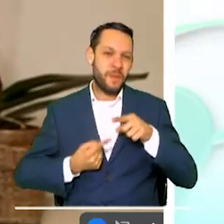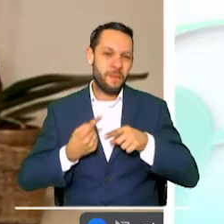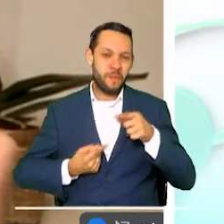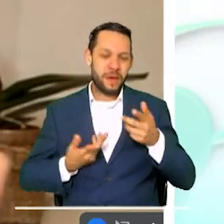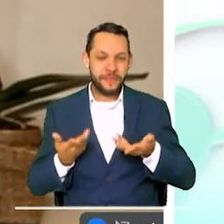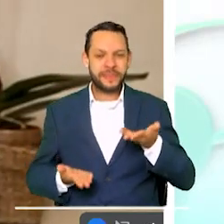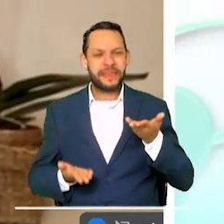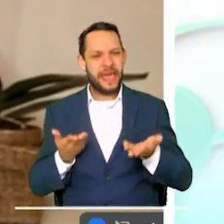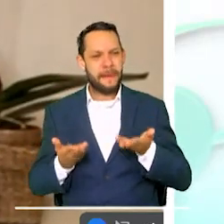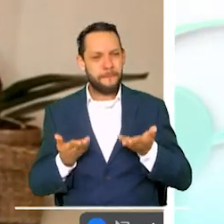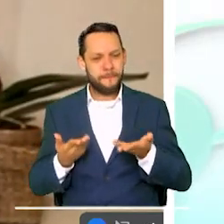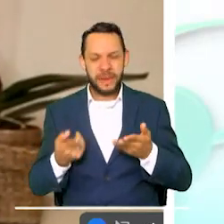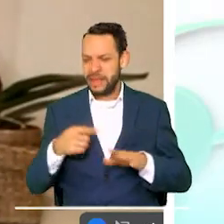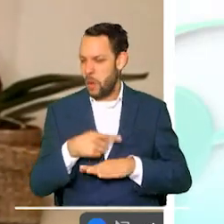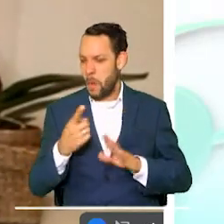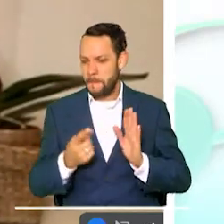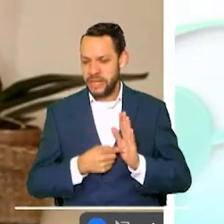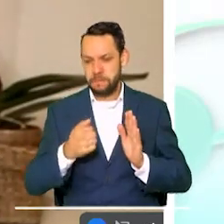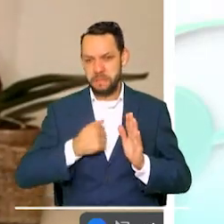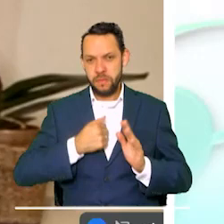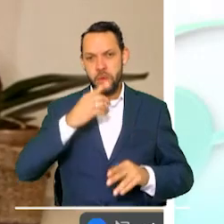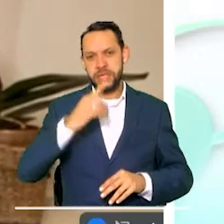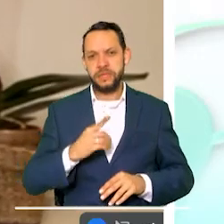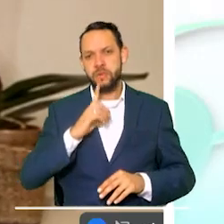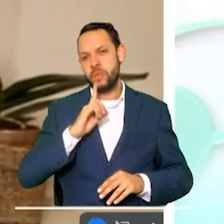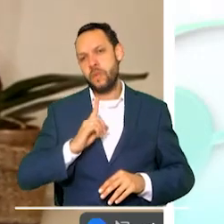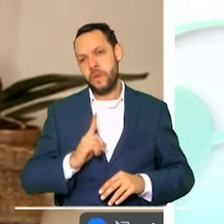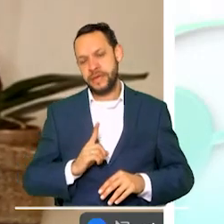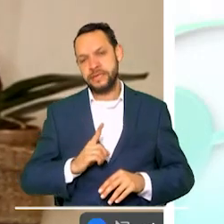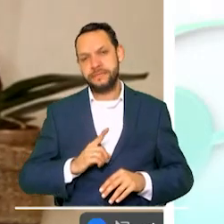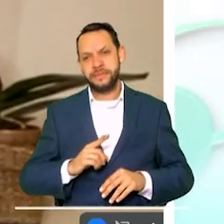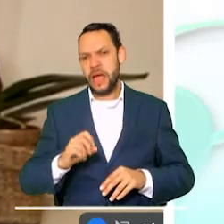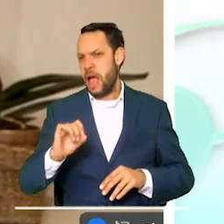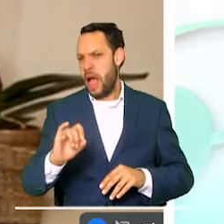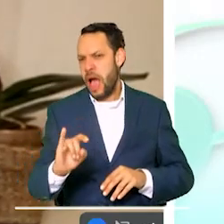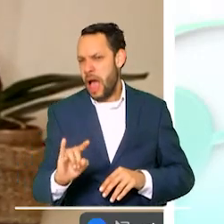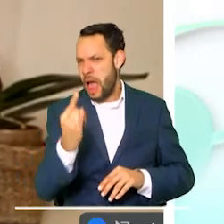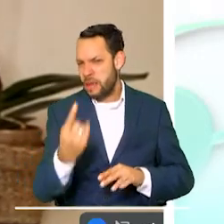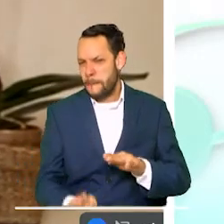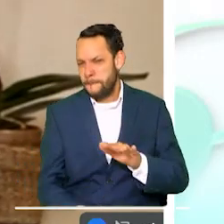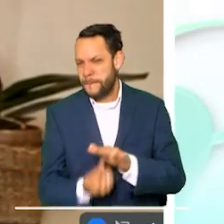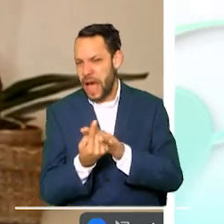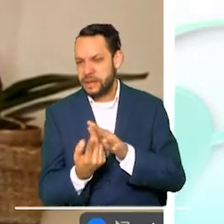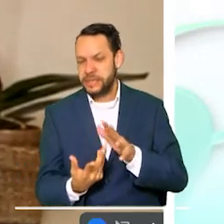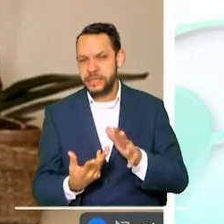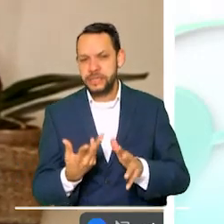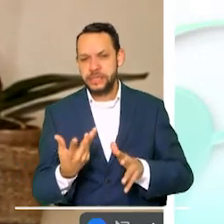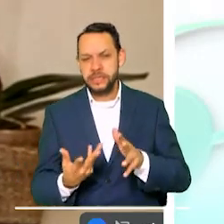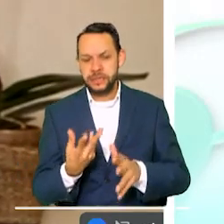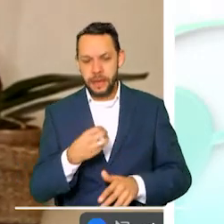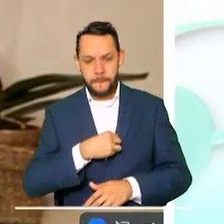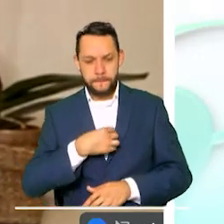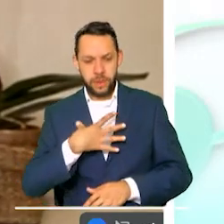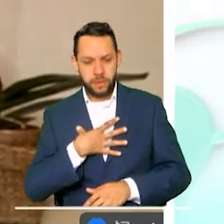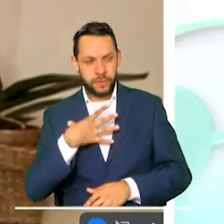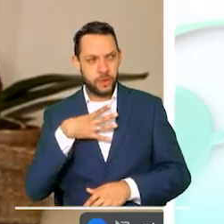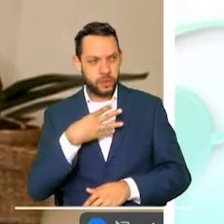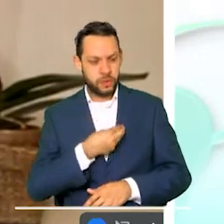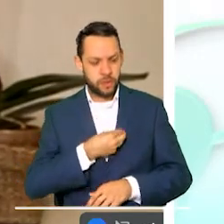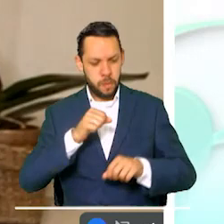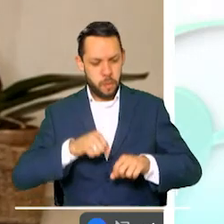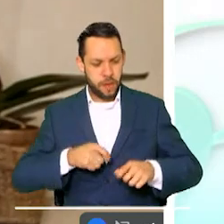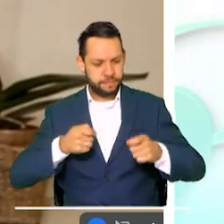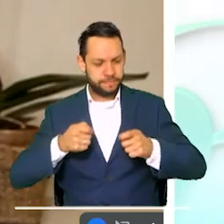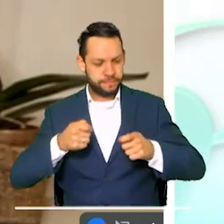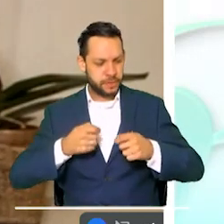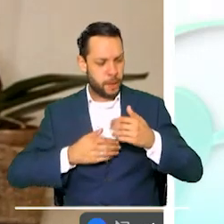dependen 100% de nosotros y que cuando aparecen, la oportunidad que ofrece mindfulness es poderte